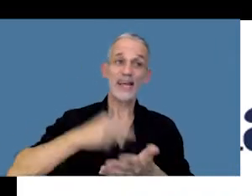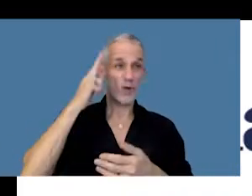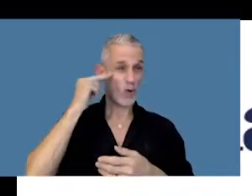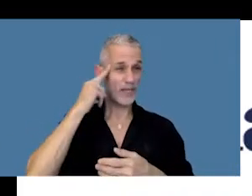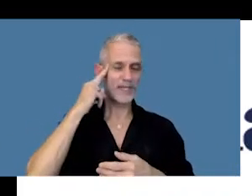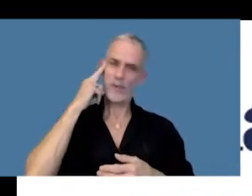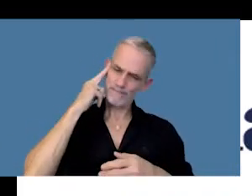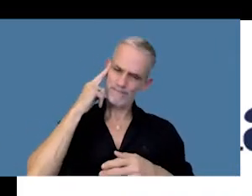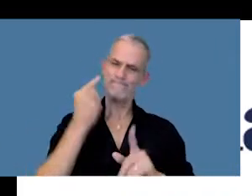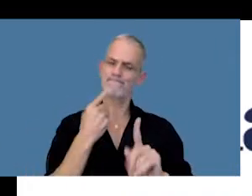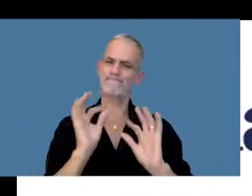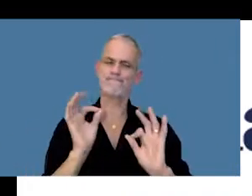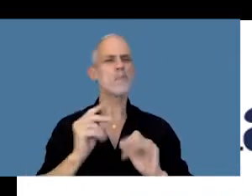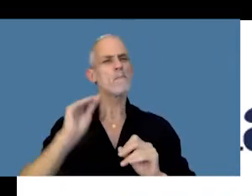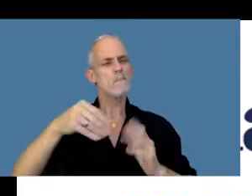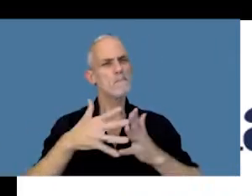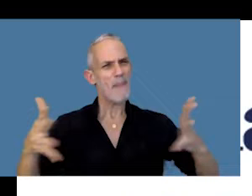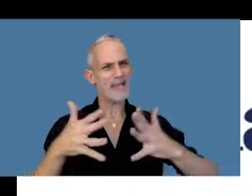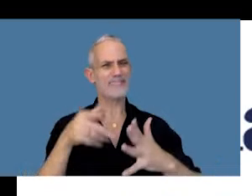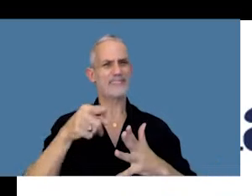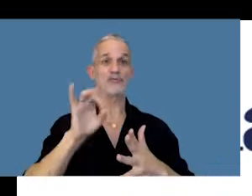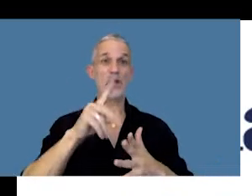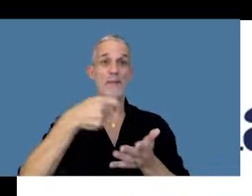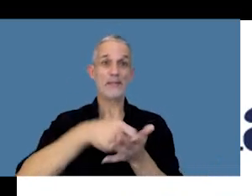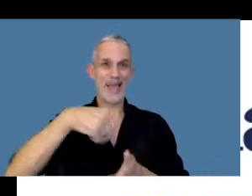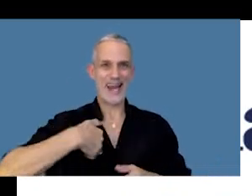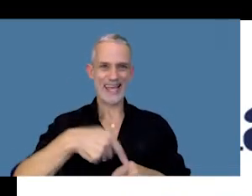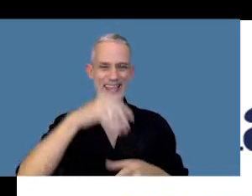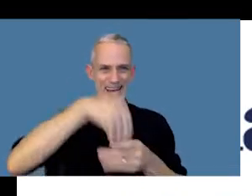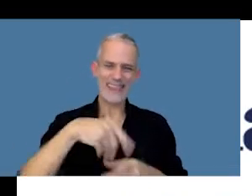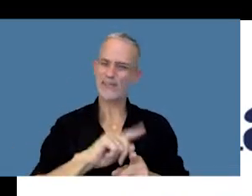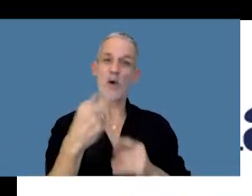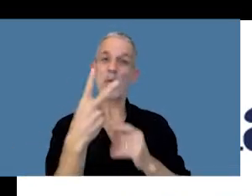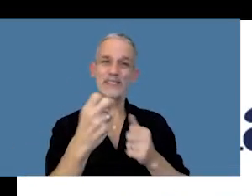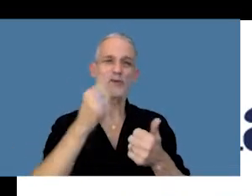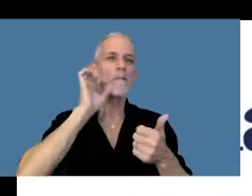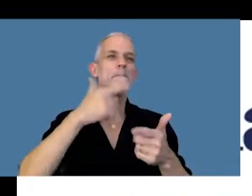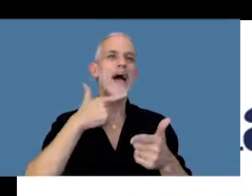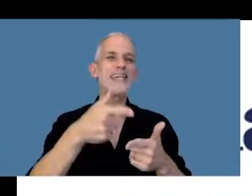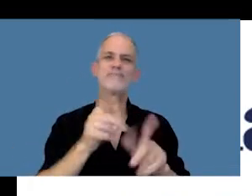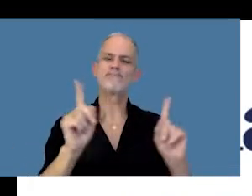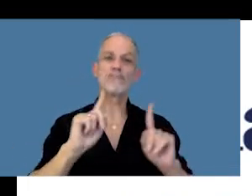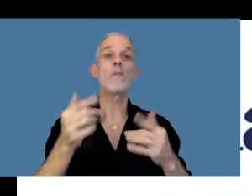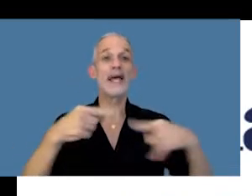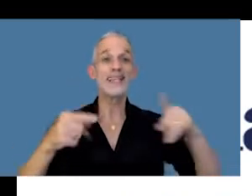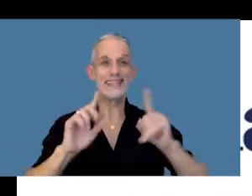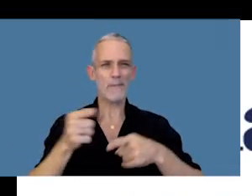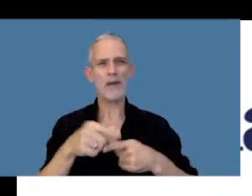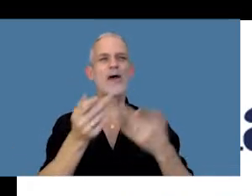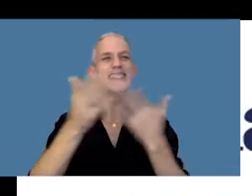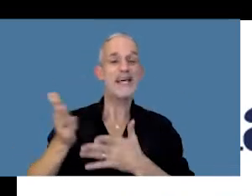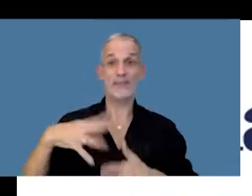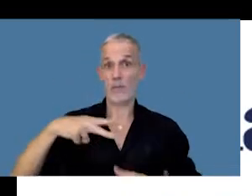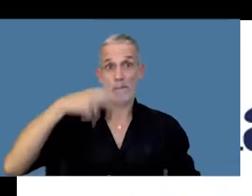dijo, se amplía la aplicación del impuesto país y de la percepción por la adquisición de servicios